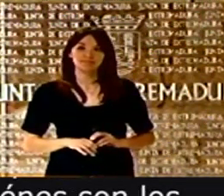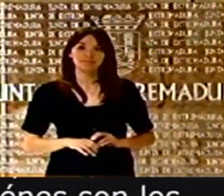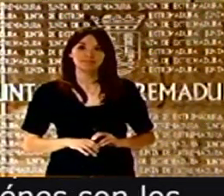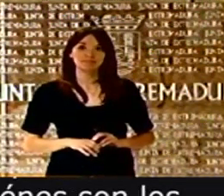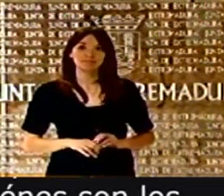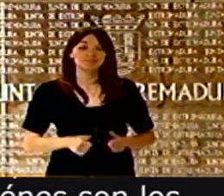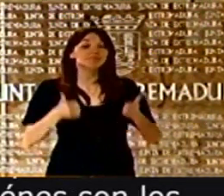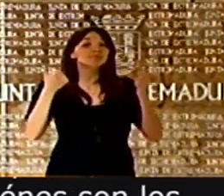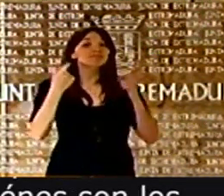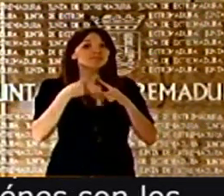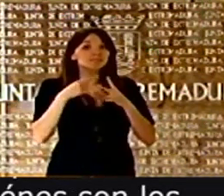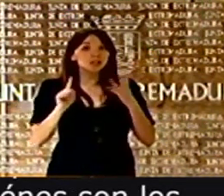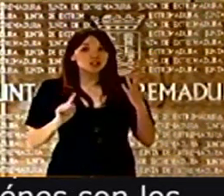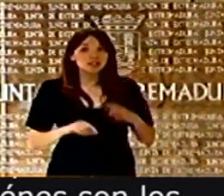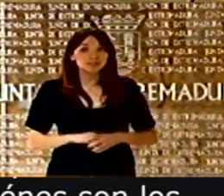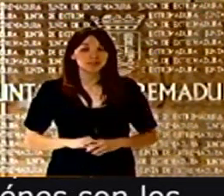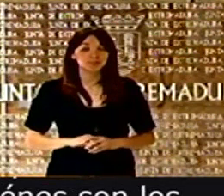Más cocina.